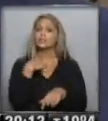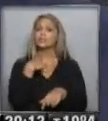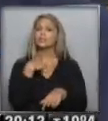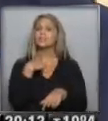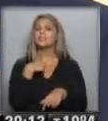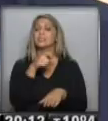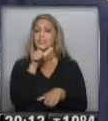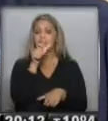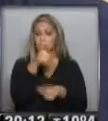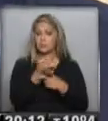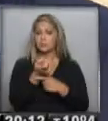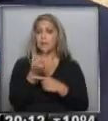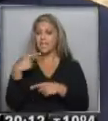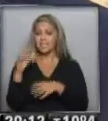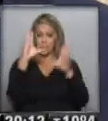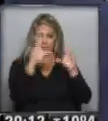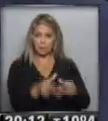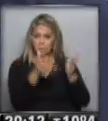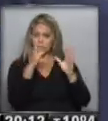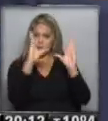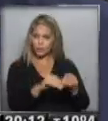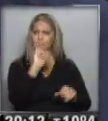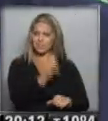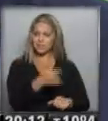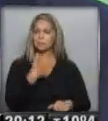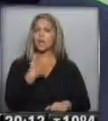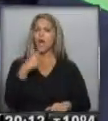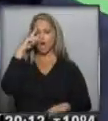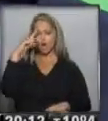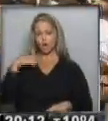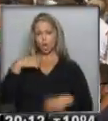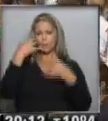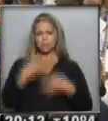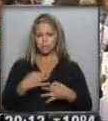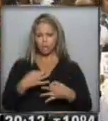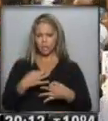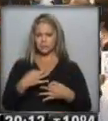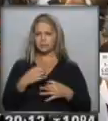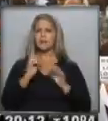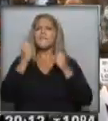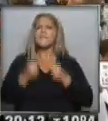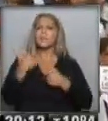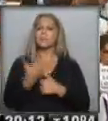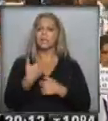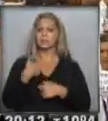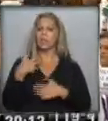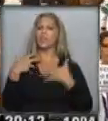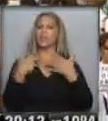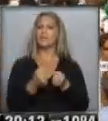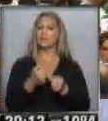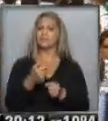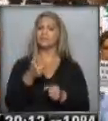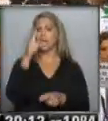derrumbó, pero lo que no va a poder derrumbar son nuestras convicciones en defensa del hospital público y de la escuela pública.